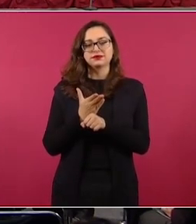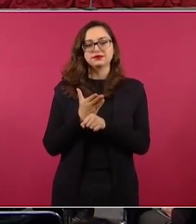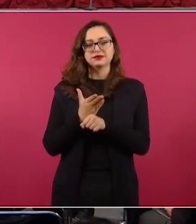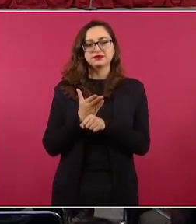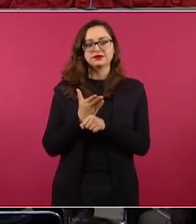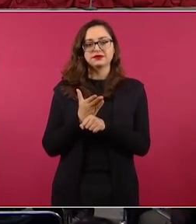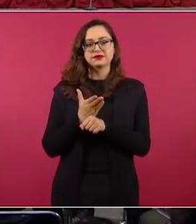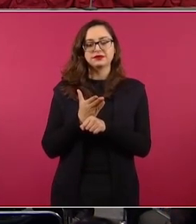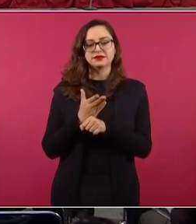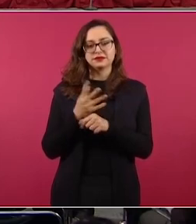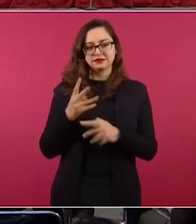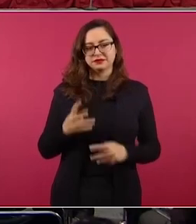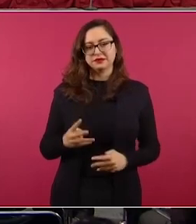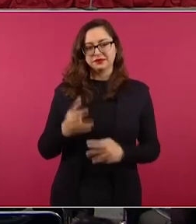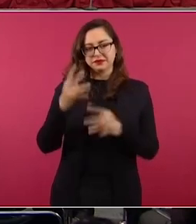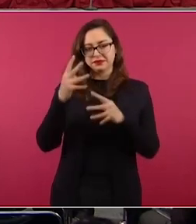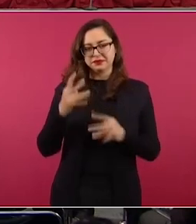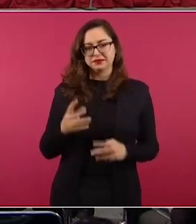Sí, bájale.